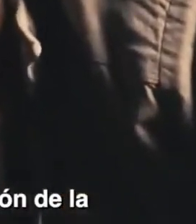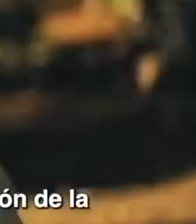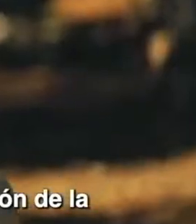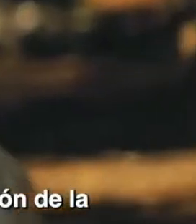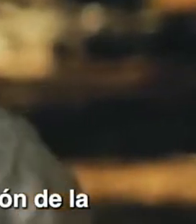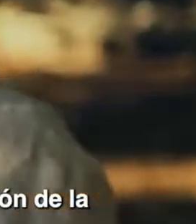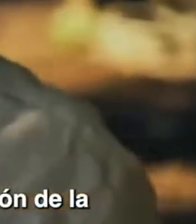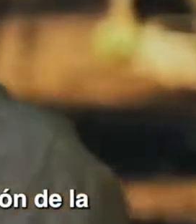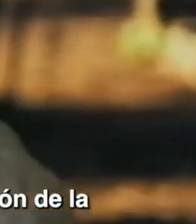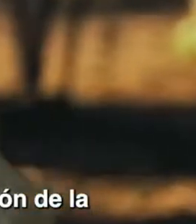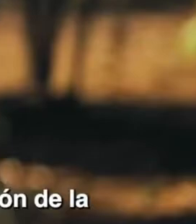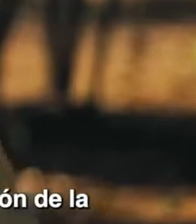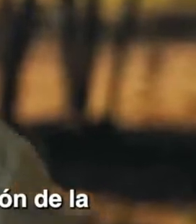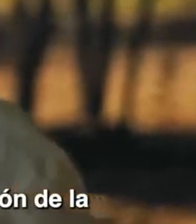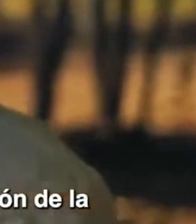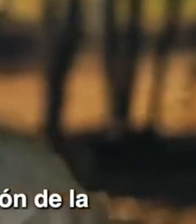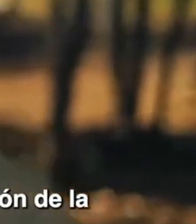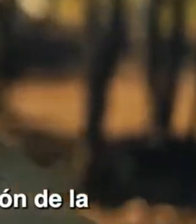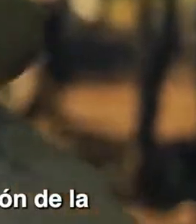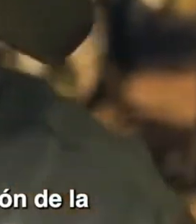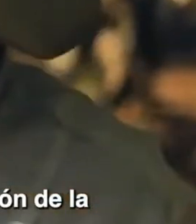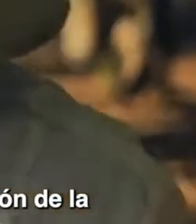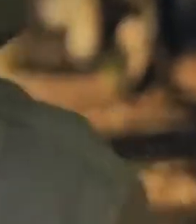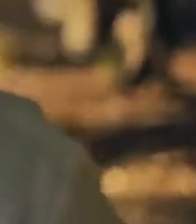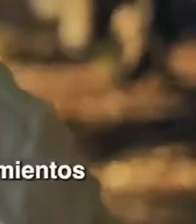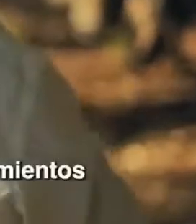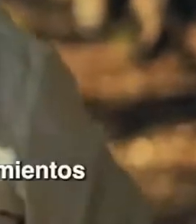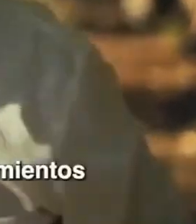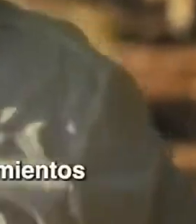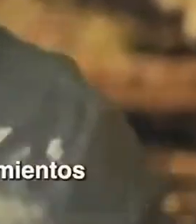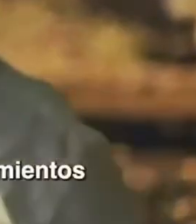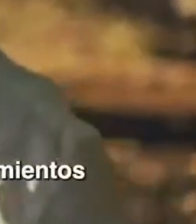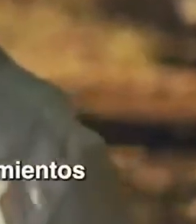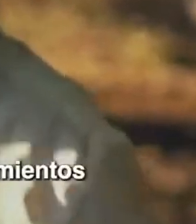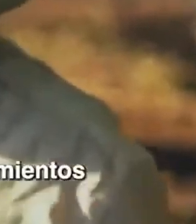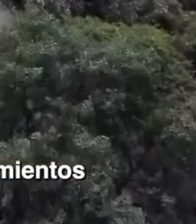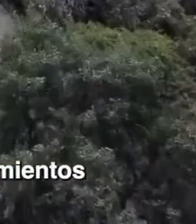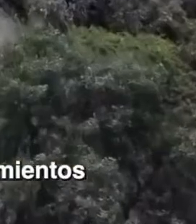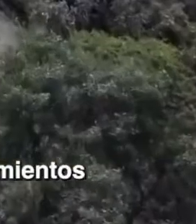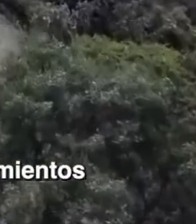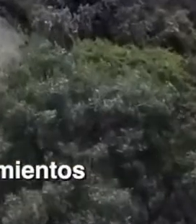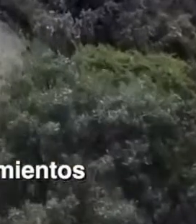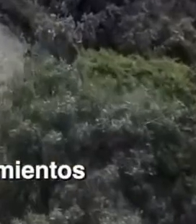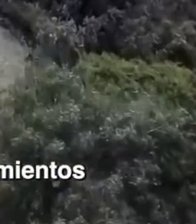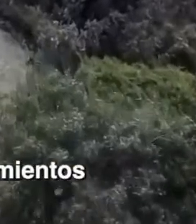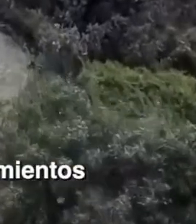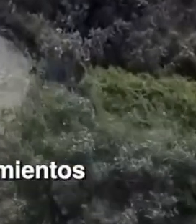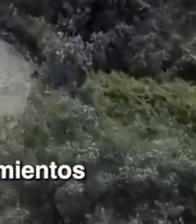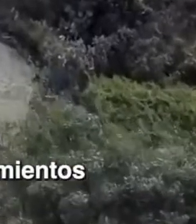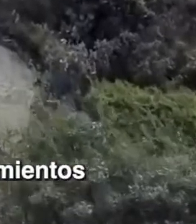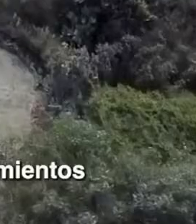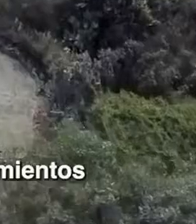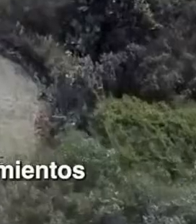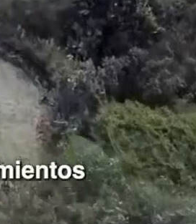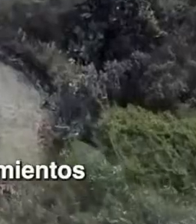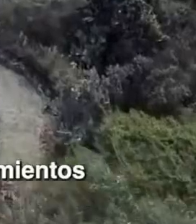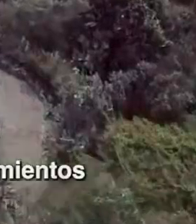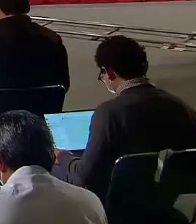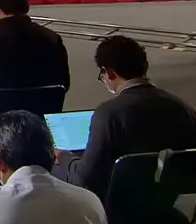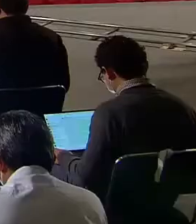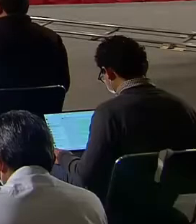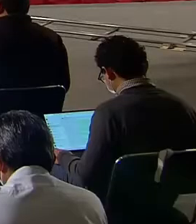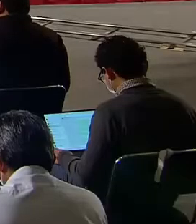la privatización, la explotación de la biodiversidad y el despojo a las comunidades de sus conocimientos